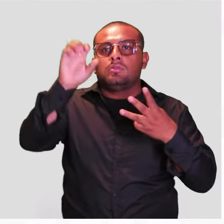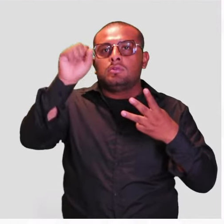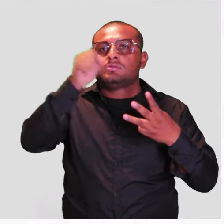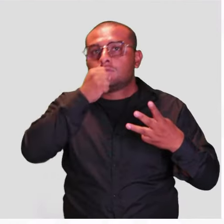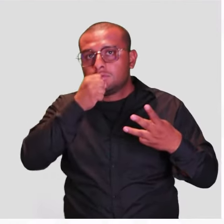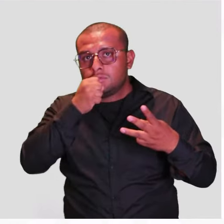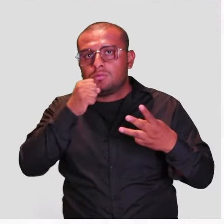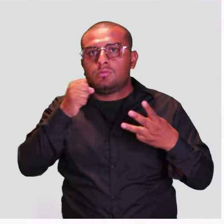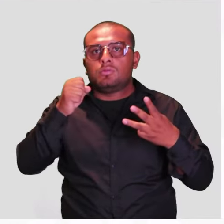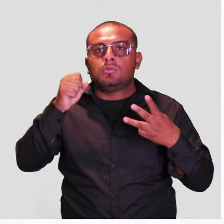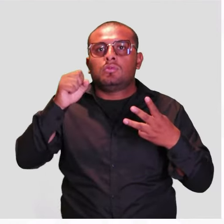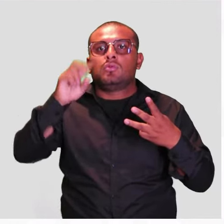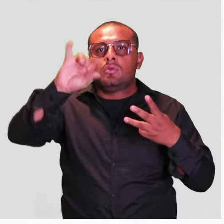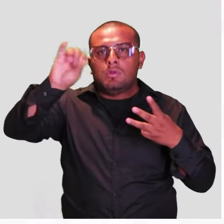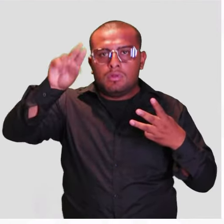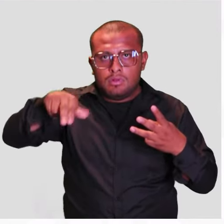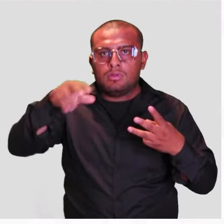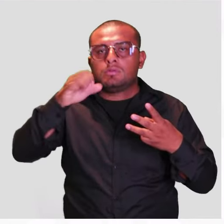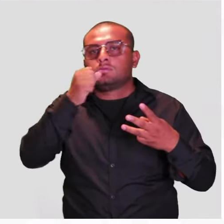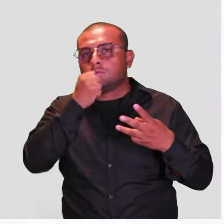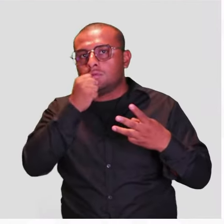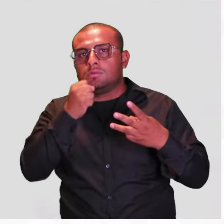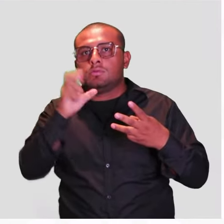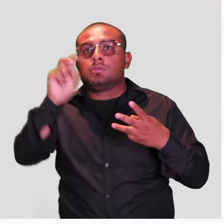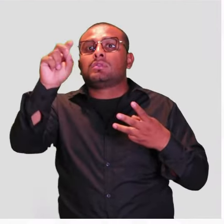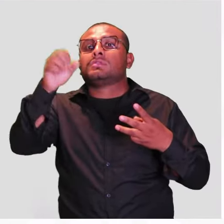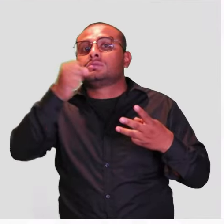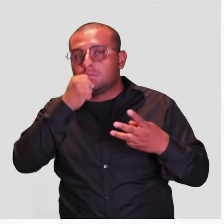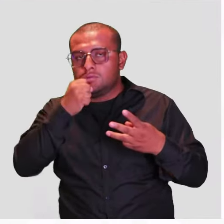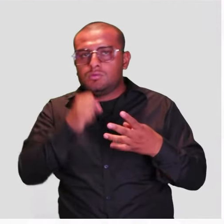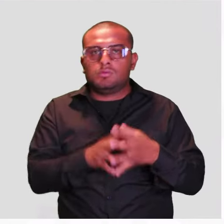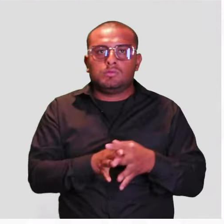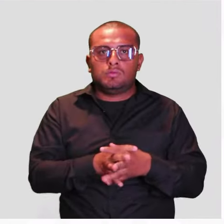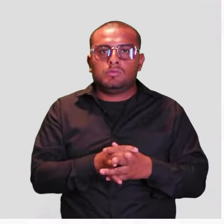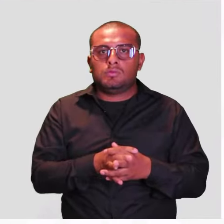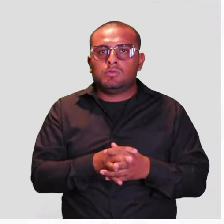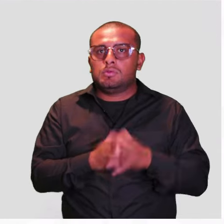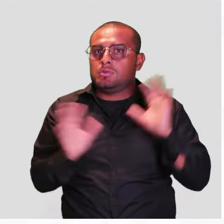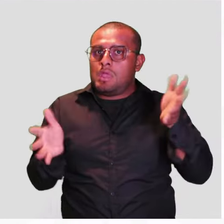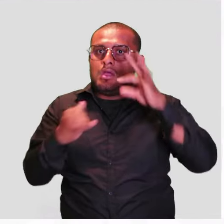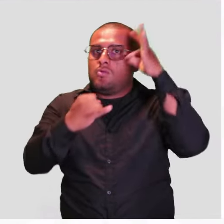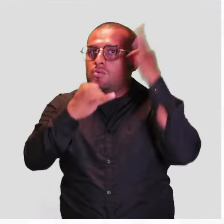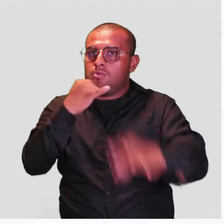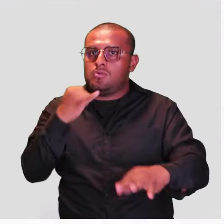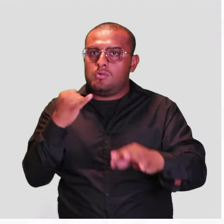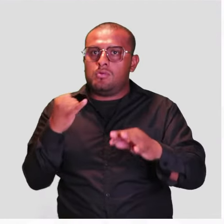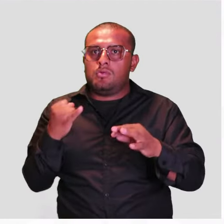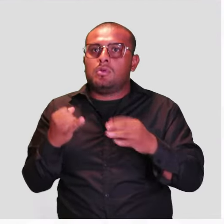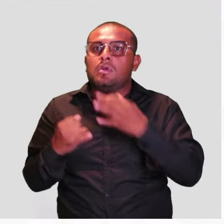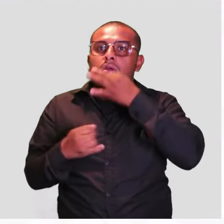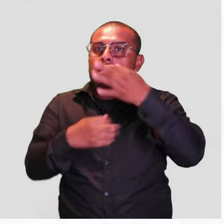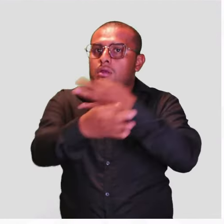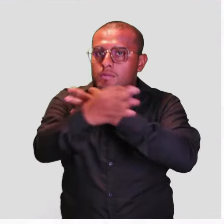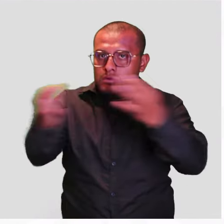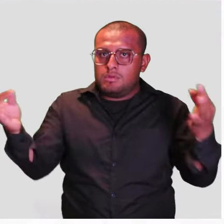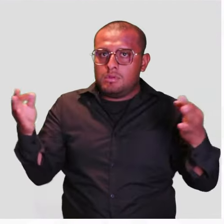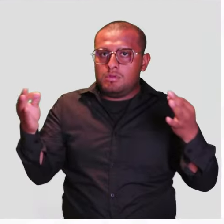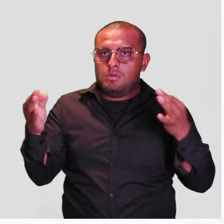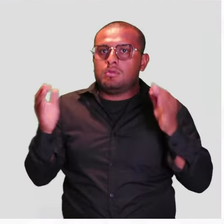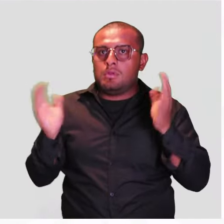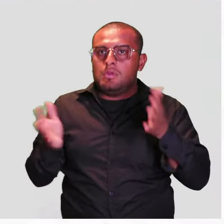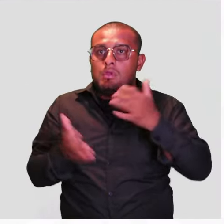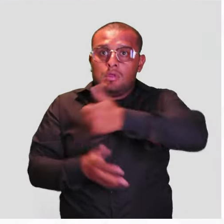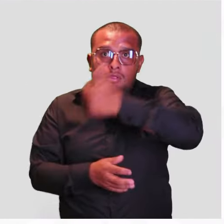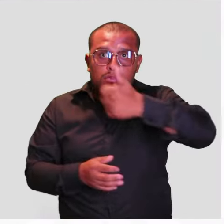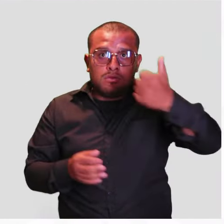Alvarado Navarrete, 39 segundos. Hacemos un último llamado, son segundos valiosos para cada candidatura y